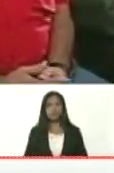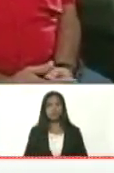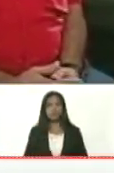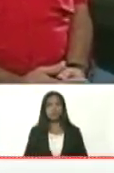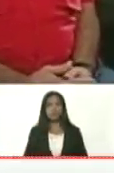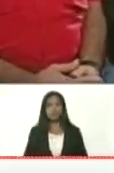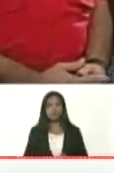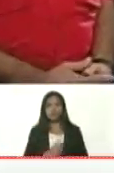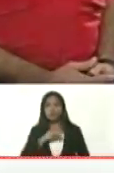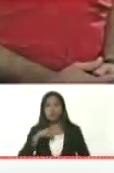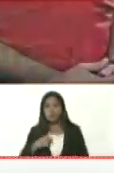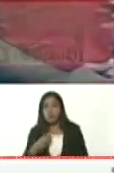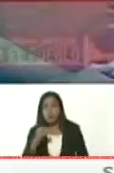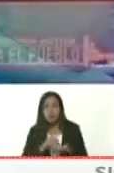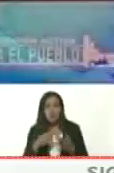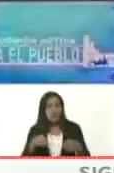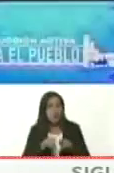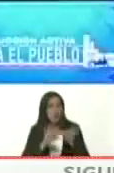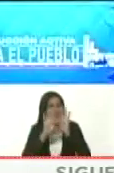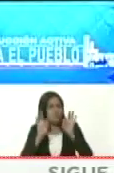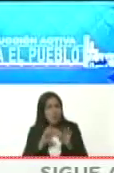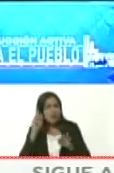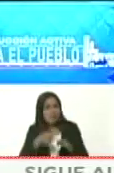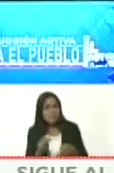Y nos colocó en una situación